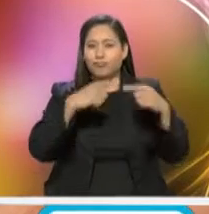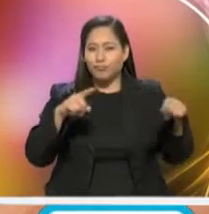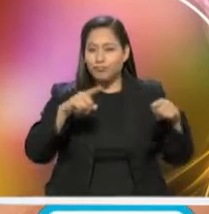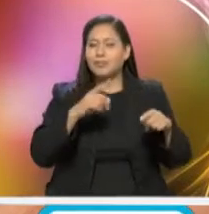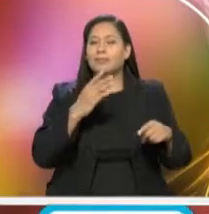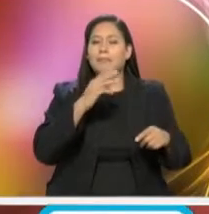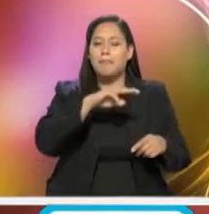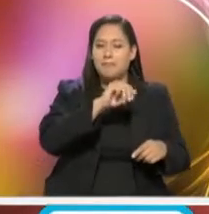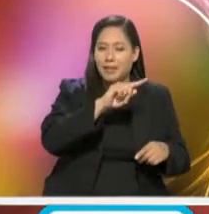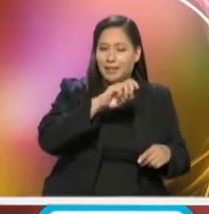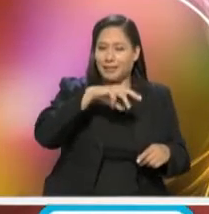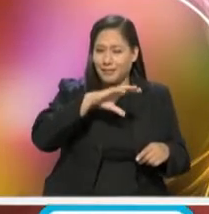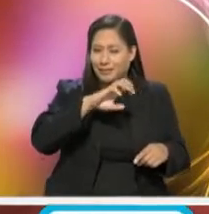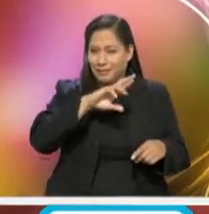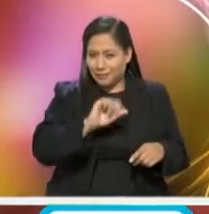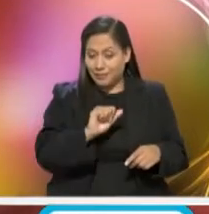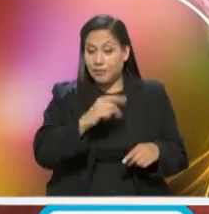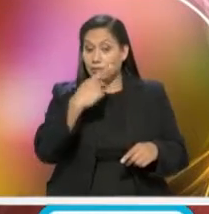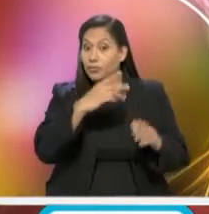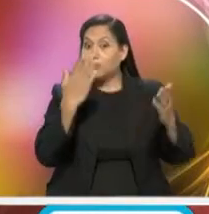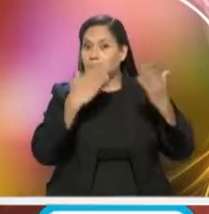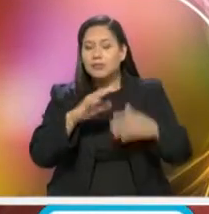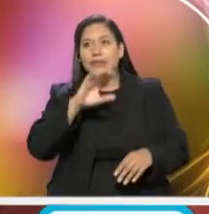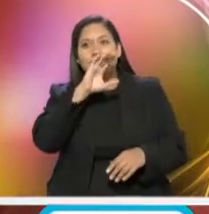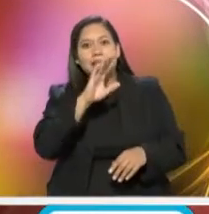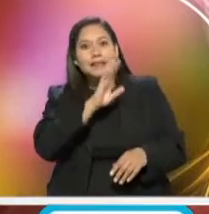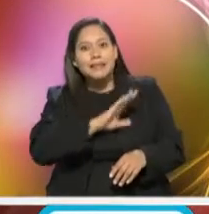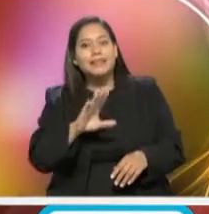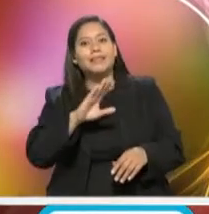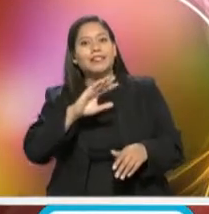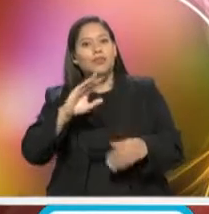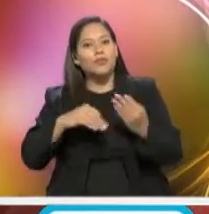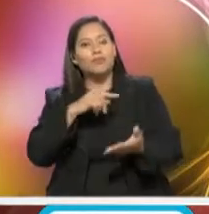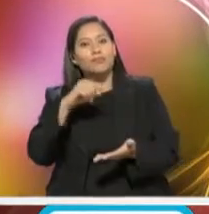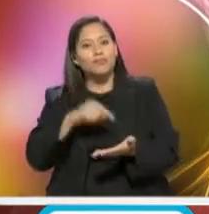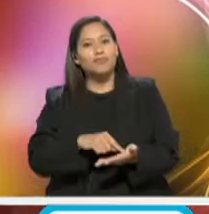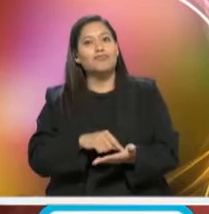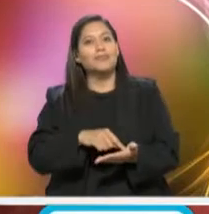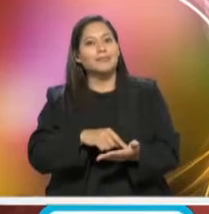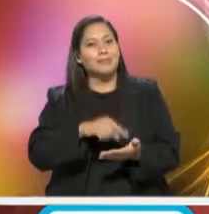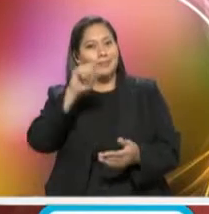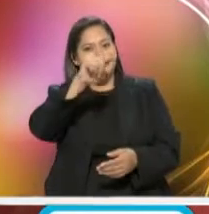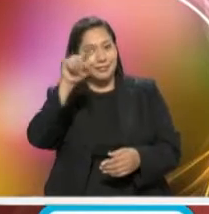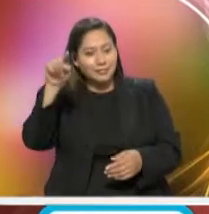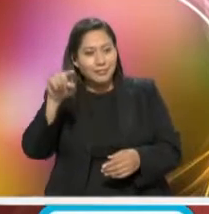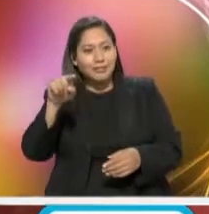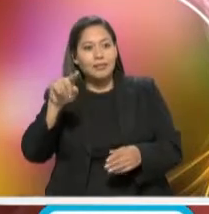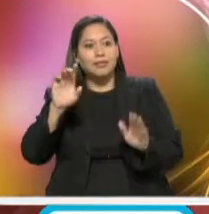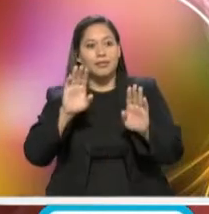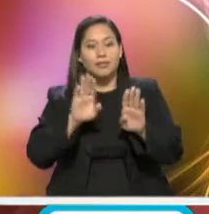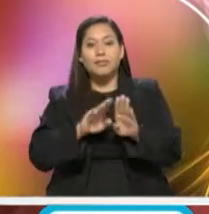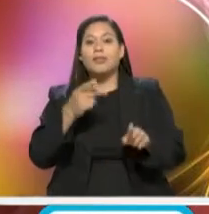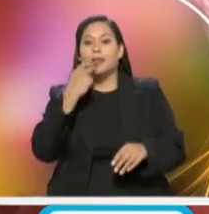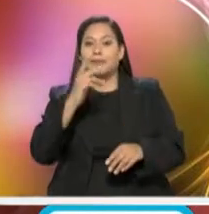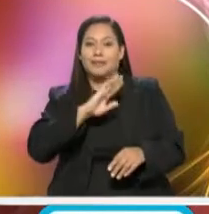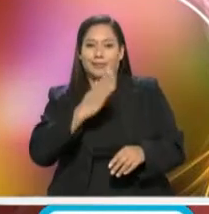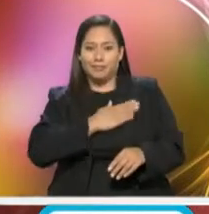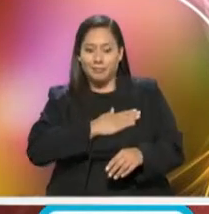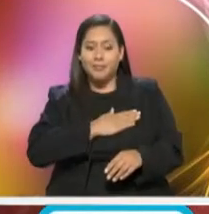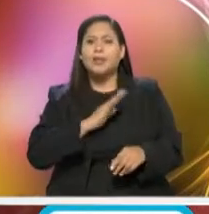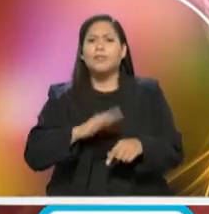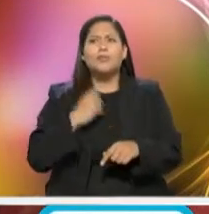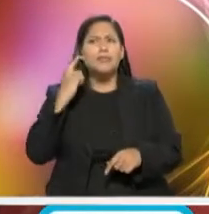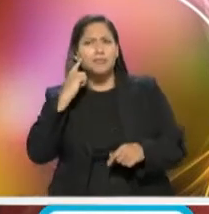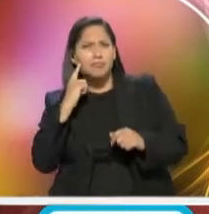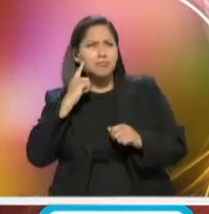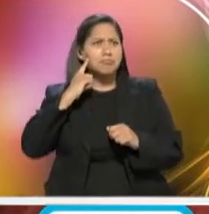la Matancera y su éxito se volvió increíble en todos los lugares, sobre todo de habla hispana, y por el ritmo que imprimían